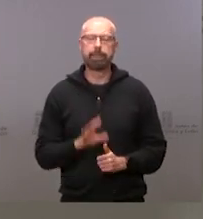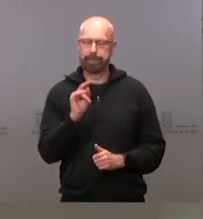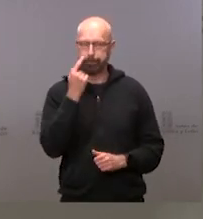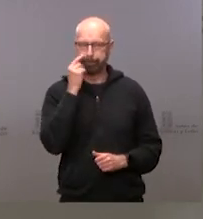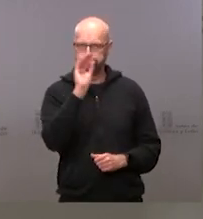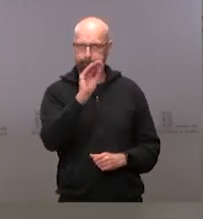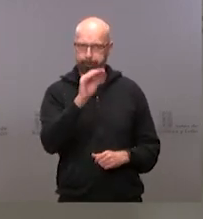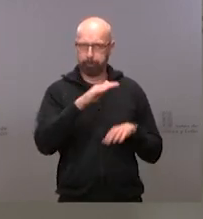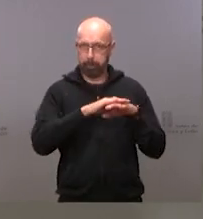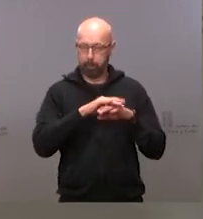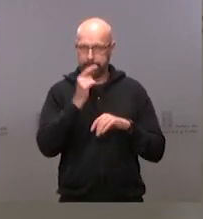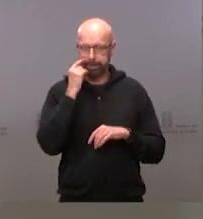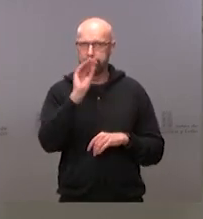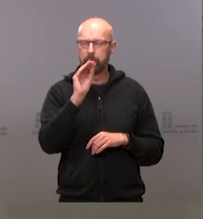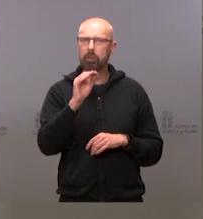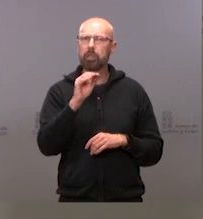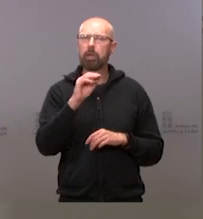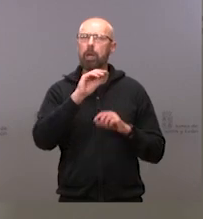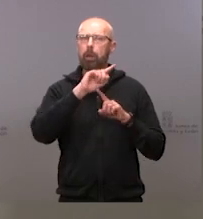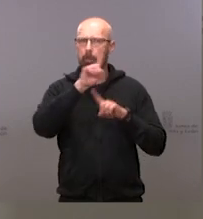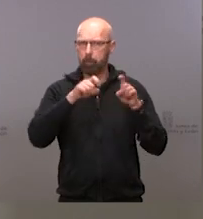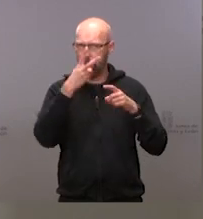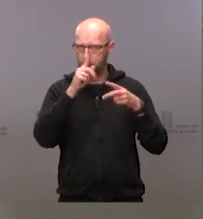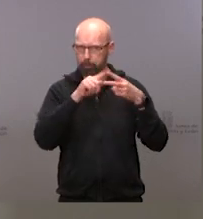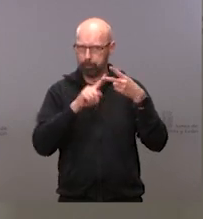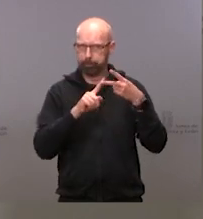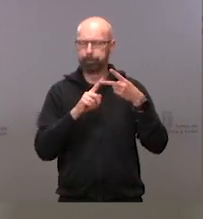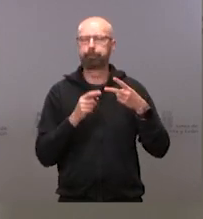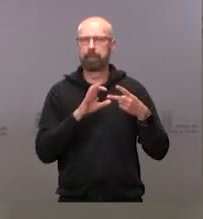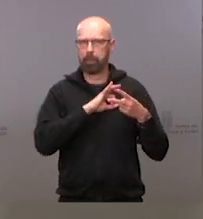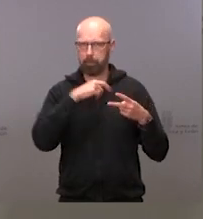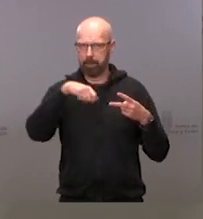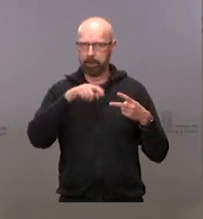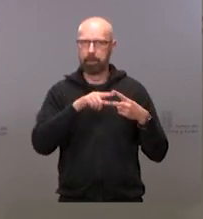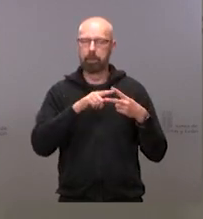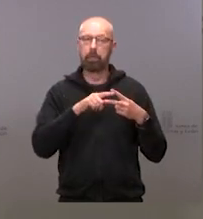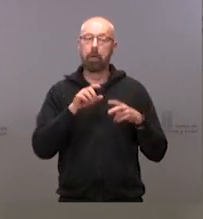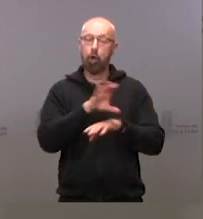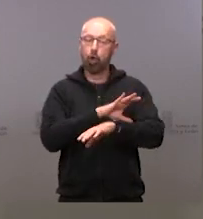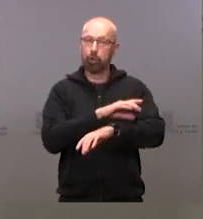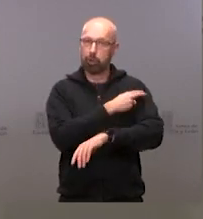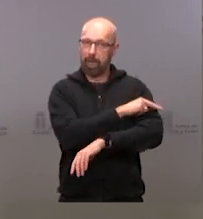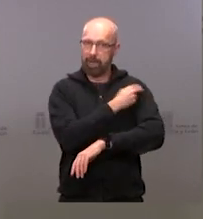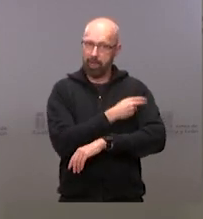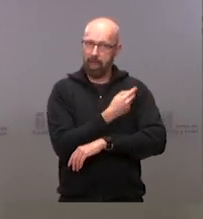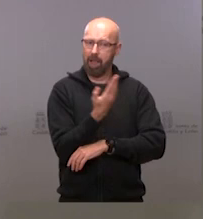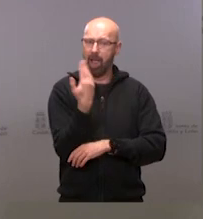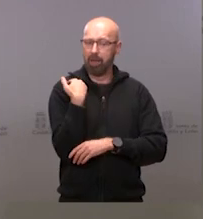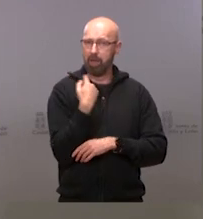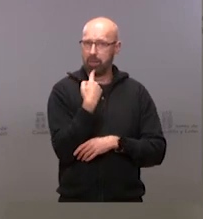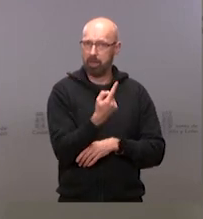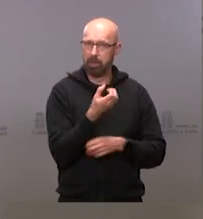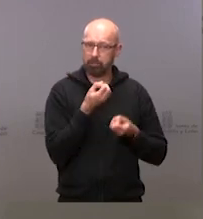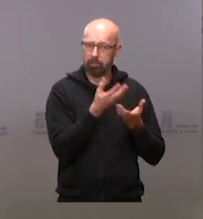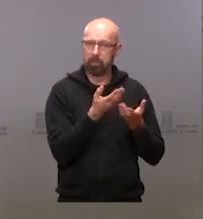preguntarle perdona yo quería hacerle dos preguntas más presidente el consejera de sanidad dijo ayer que quería que